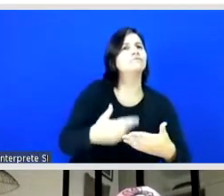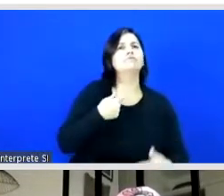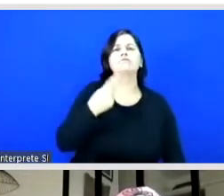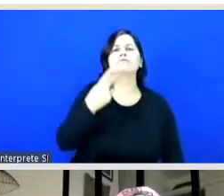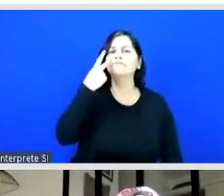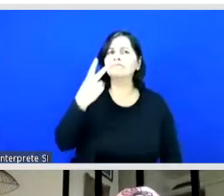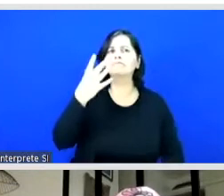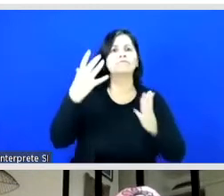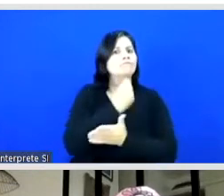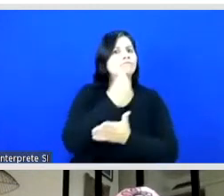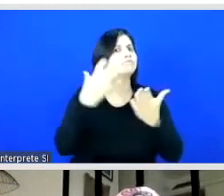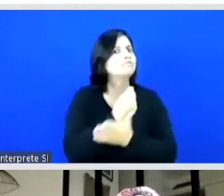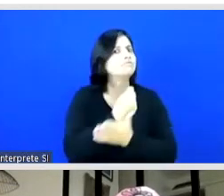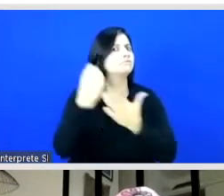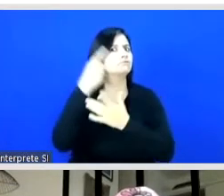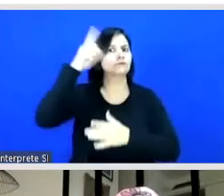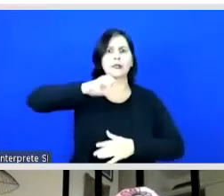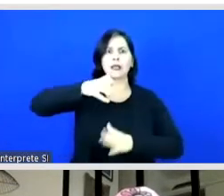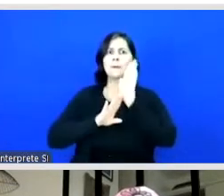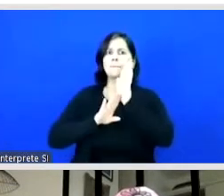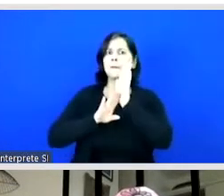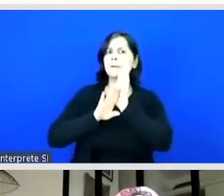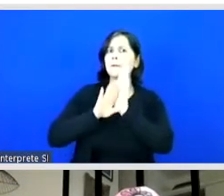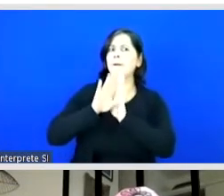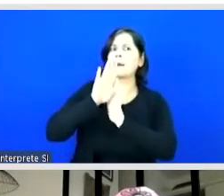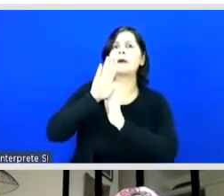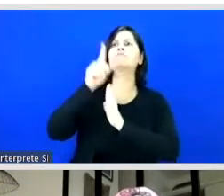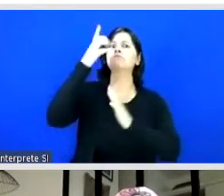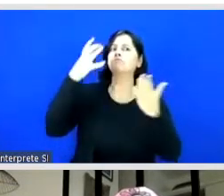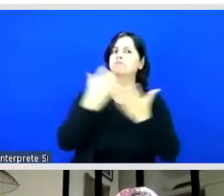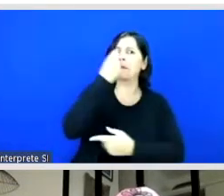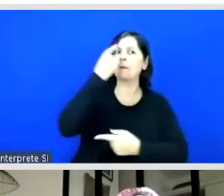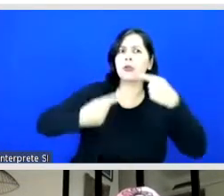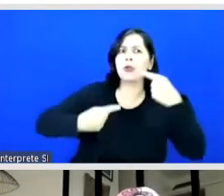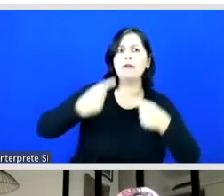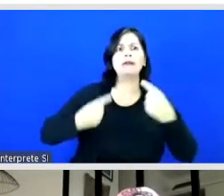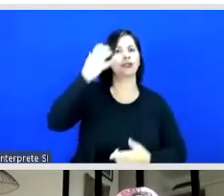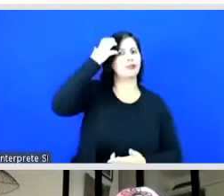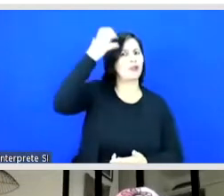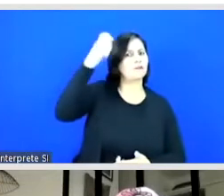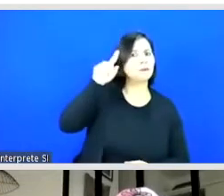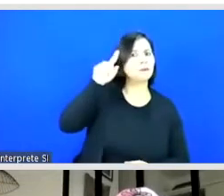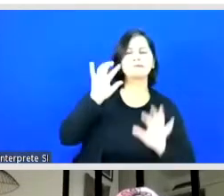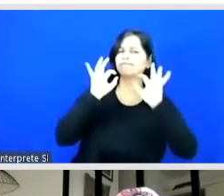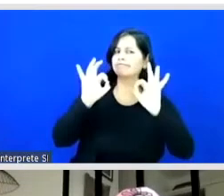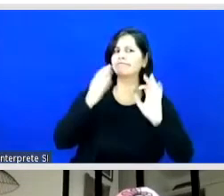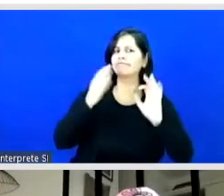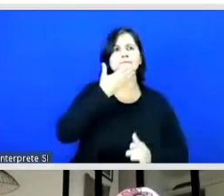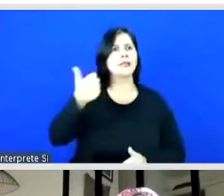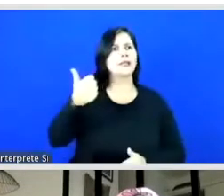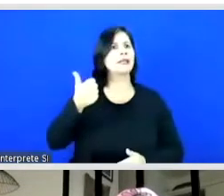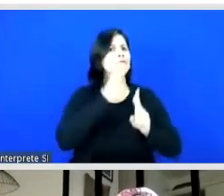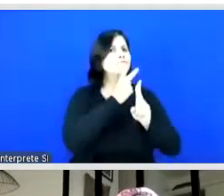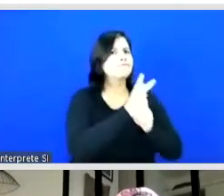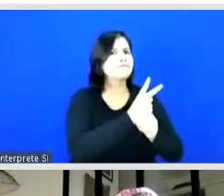han establecido una preponderancia por la equidad, la inclusión de las